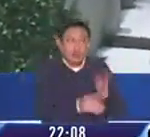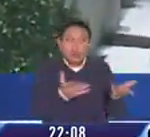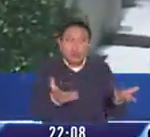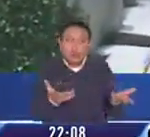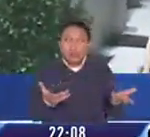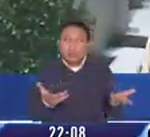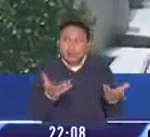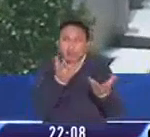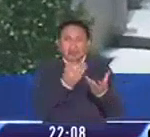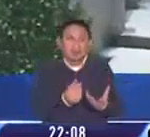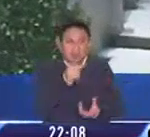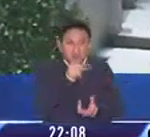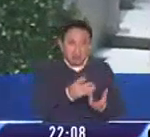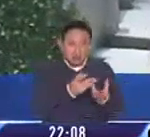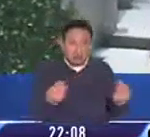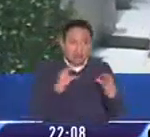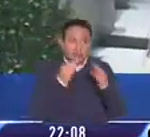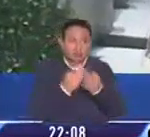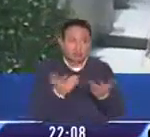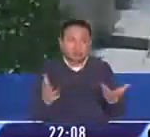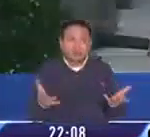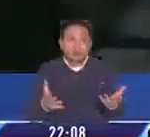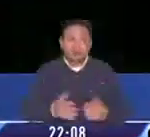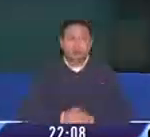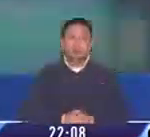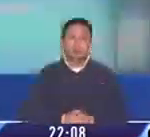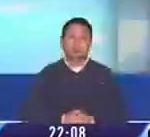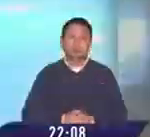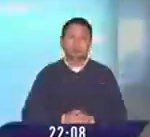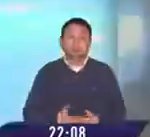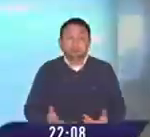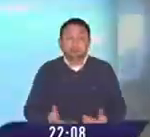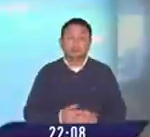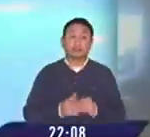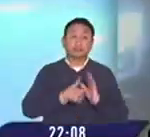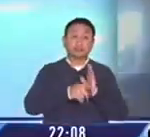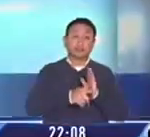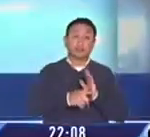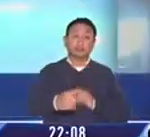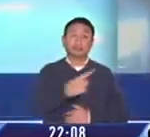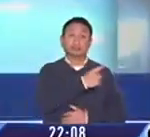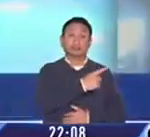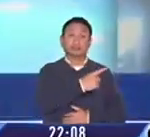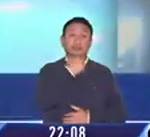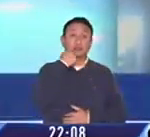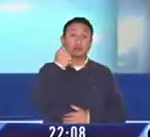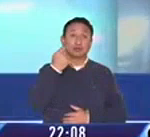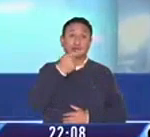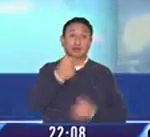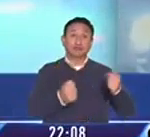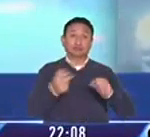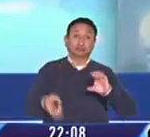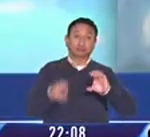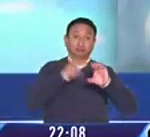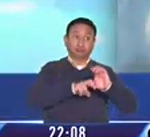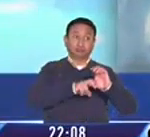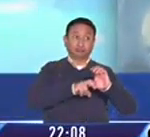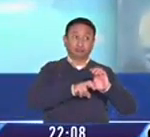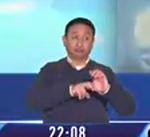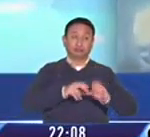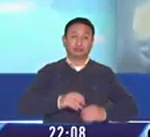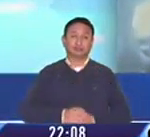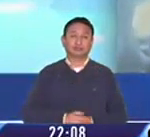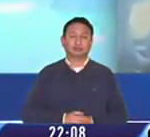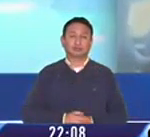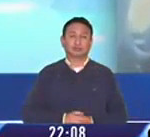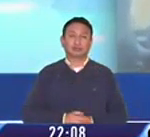está el desaparecido? ¿Dónde está la familia? No existe absolutamente nada. Segundos después se ve cómo suben a un hombre a uno de los vehículos sospechosos y los